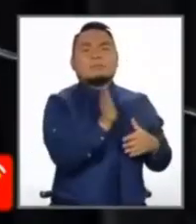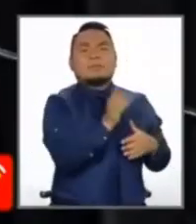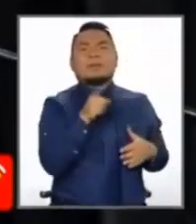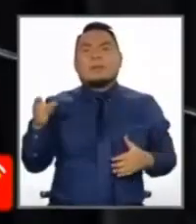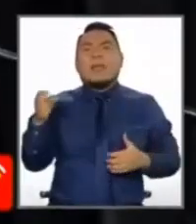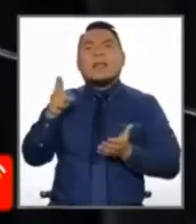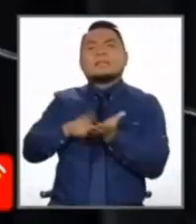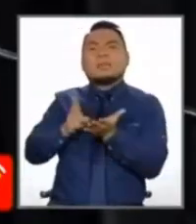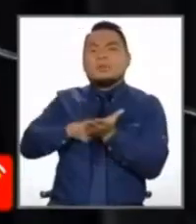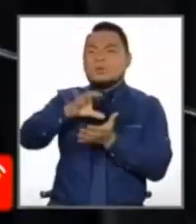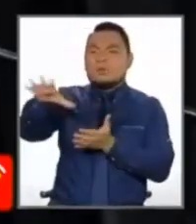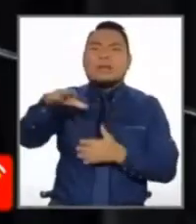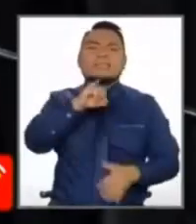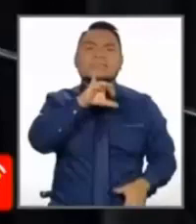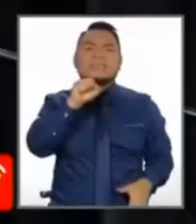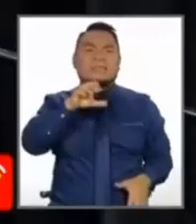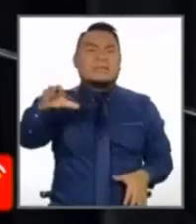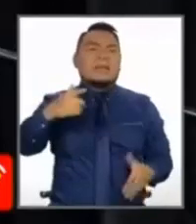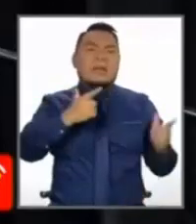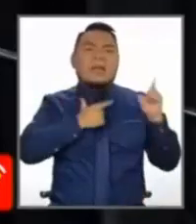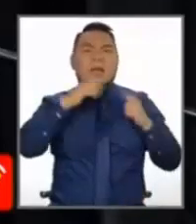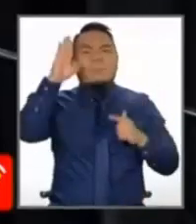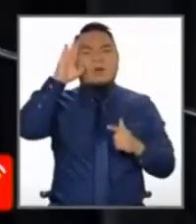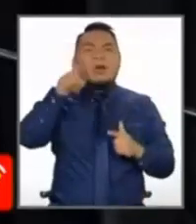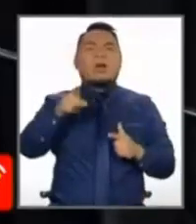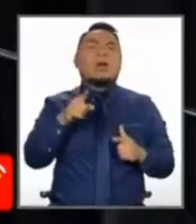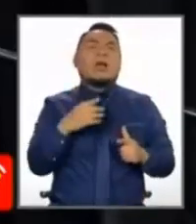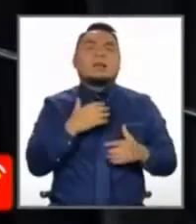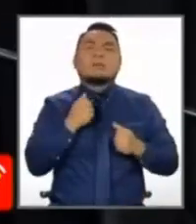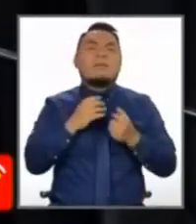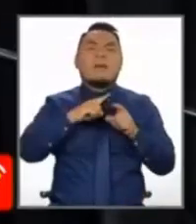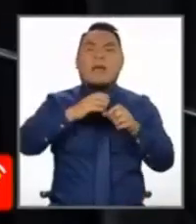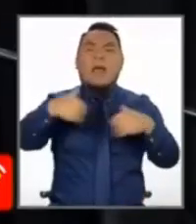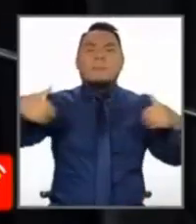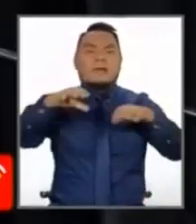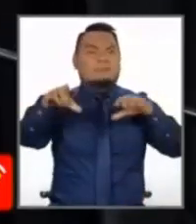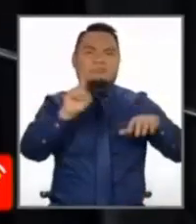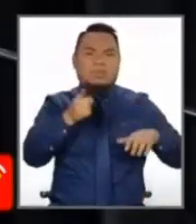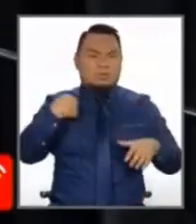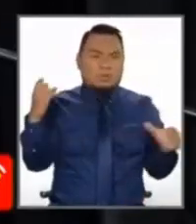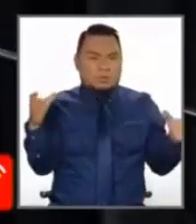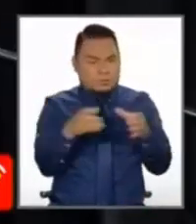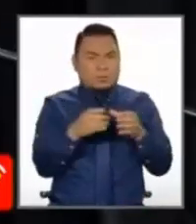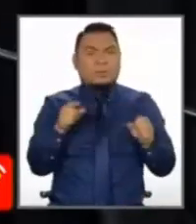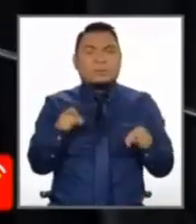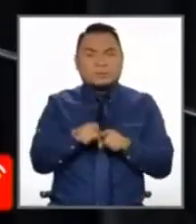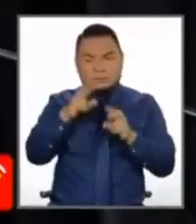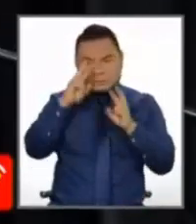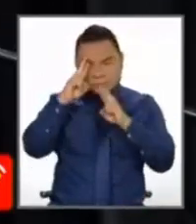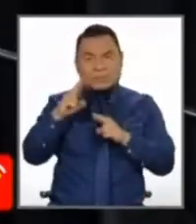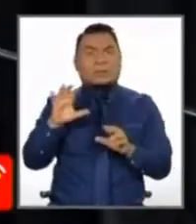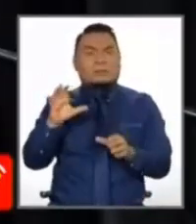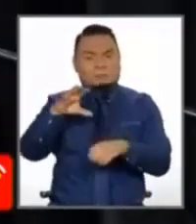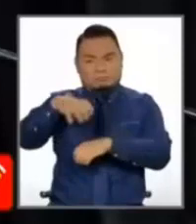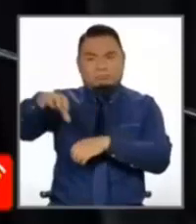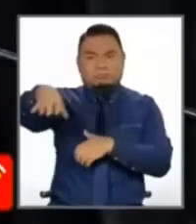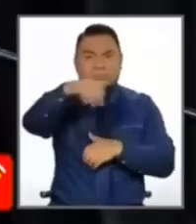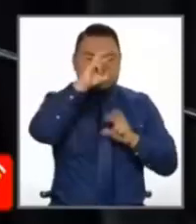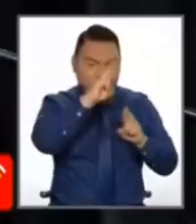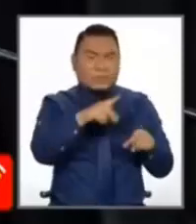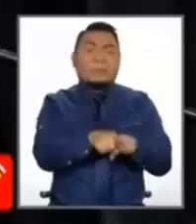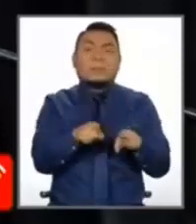haciendo una cosa, Seguridad Social, Fuerzas Armadas. Hay que crear un sistema único de salud respetando financieramente a las instituciones,